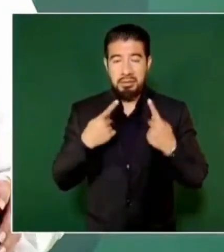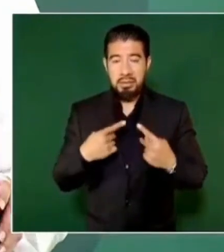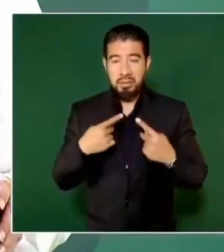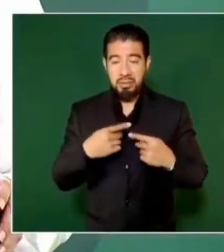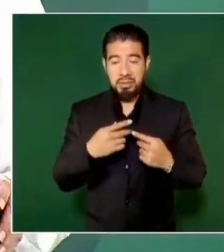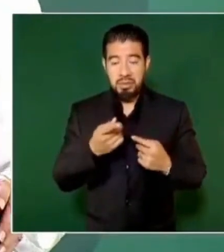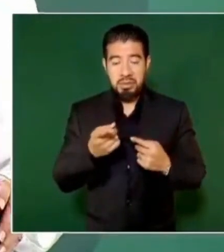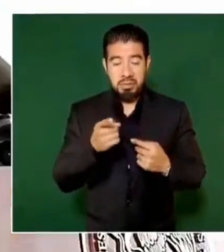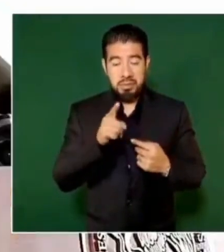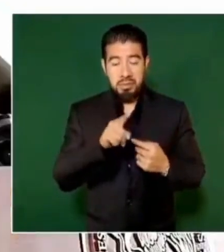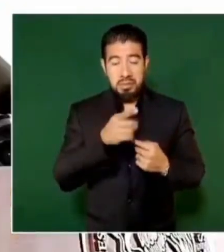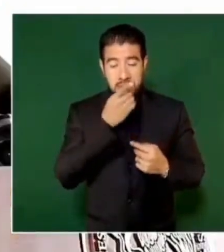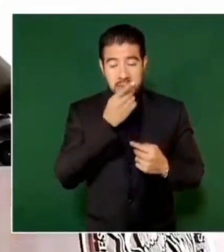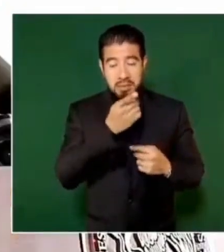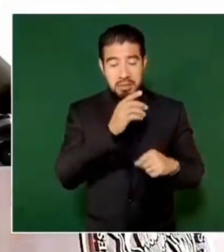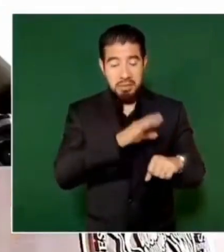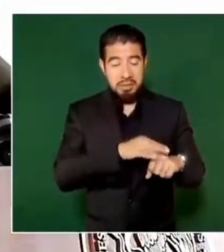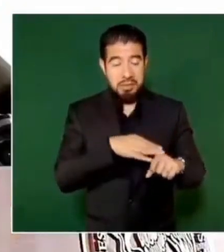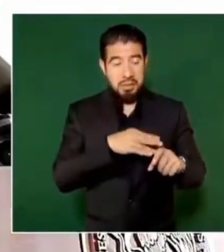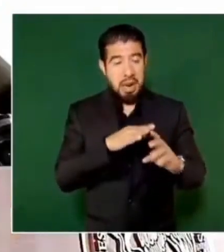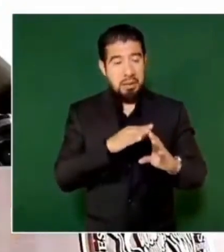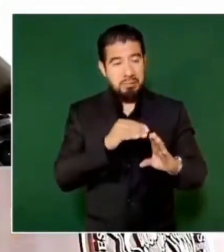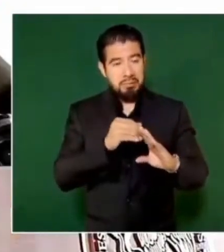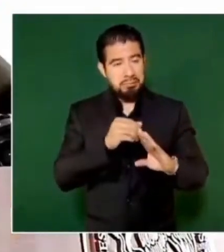sus clientes: